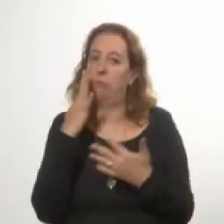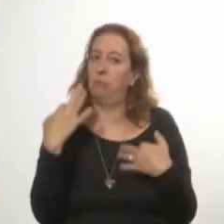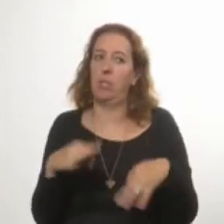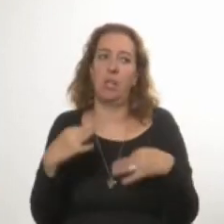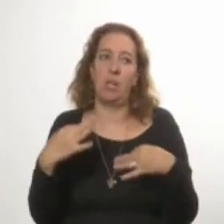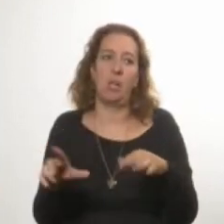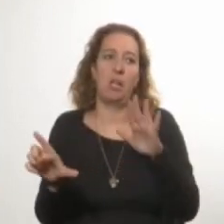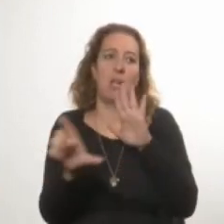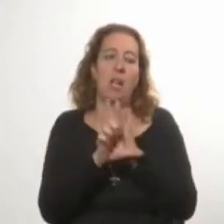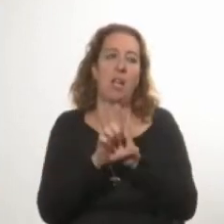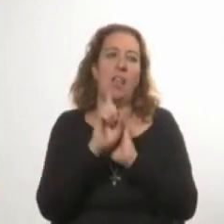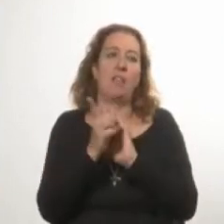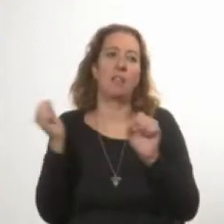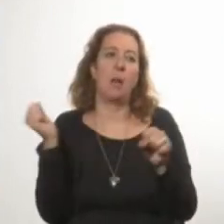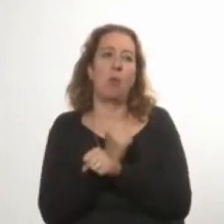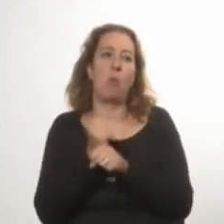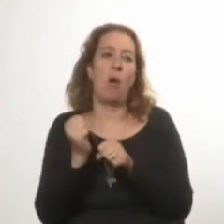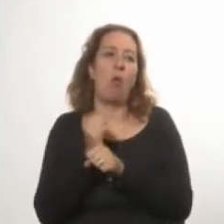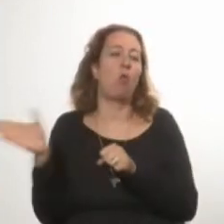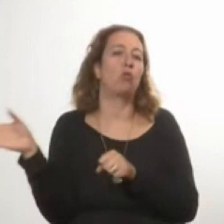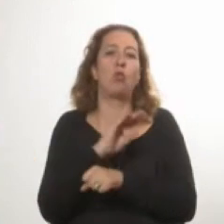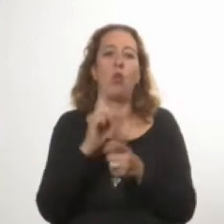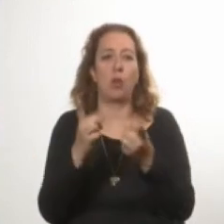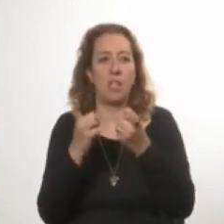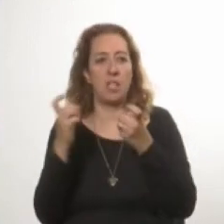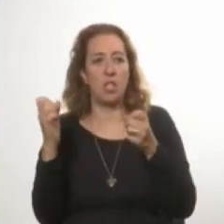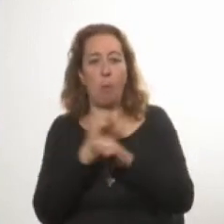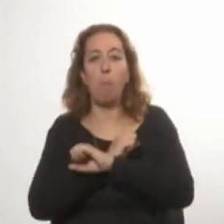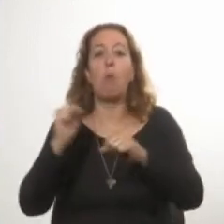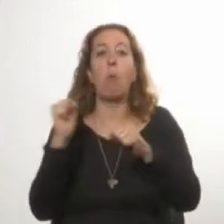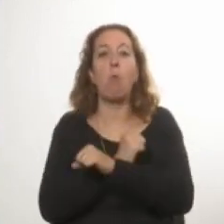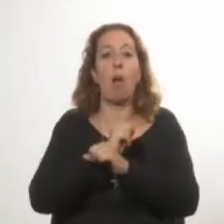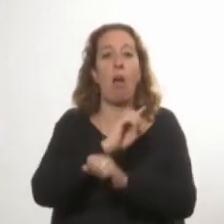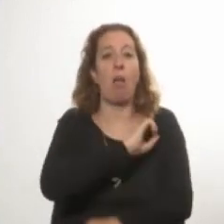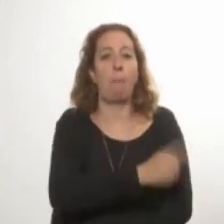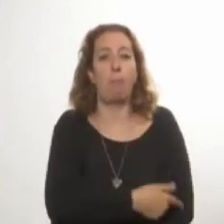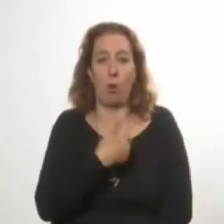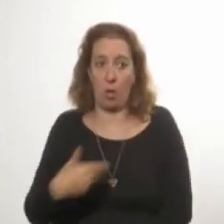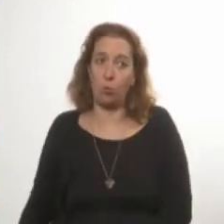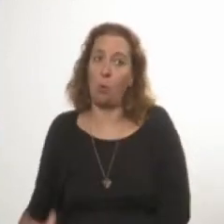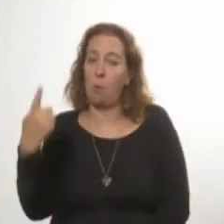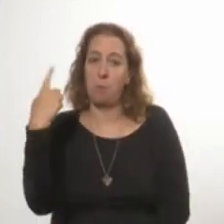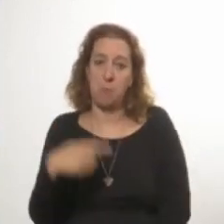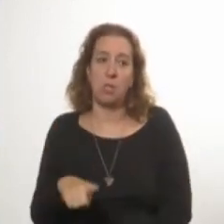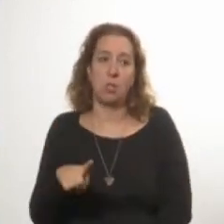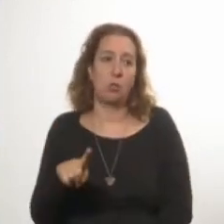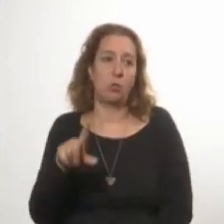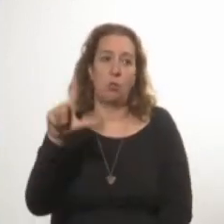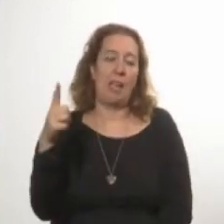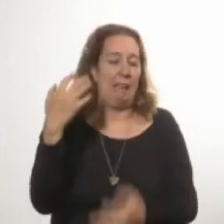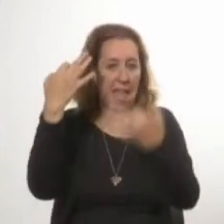realmente la ley debe haber sido aprobada con todos sus requisitos y promulgada por el Poder Ejecutivo, pero carece en absoluto de